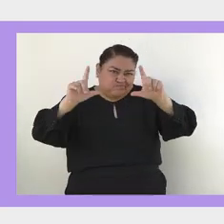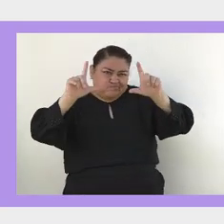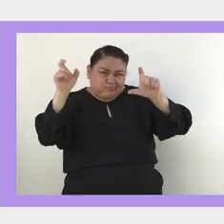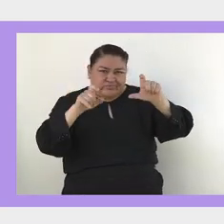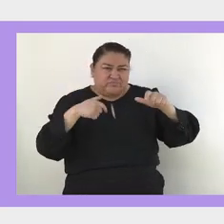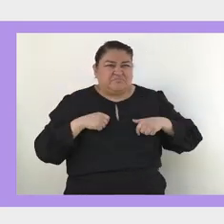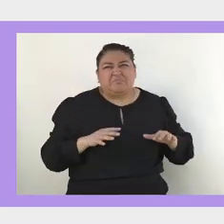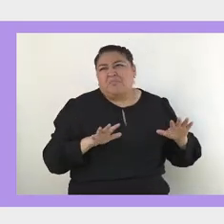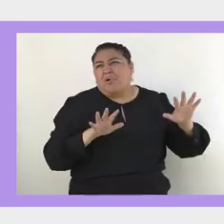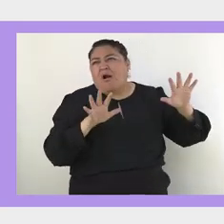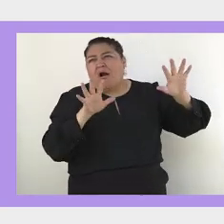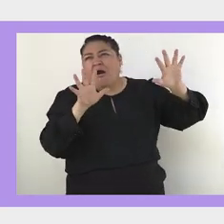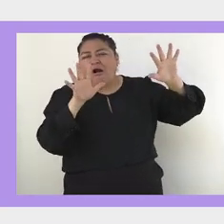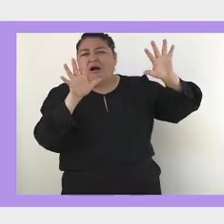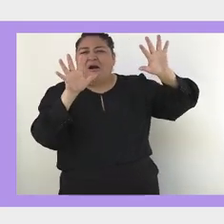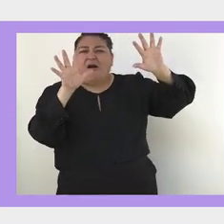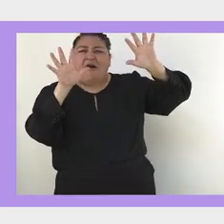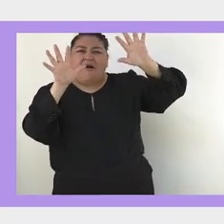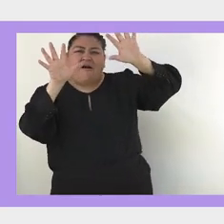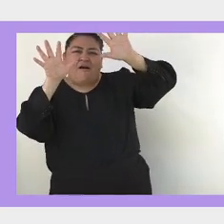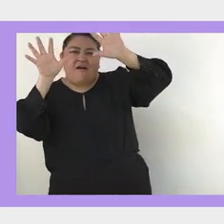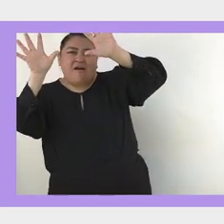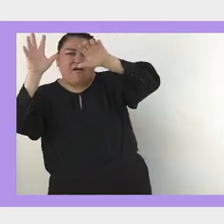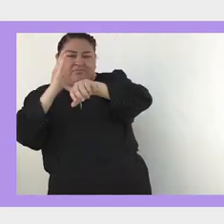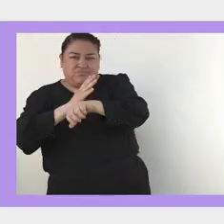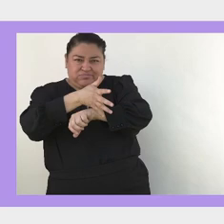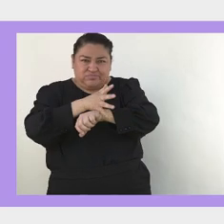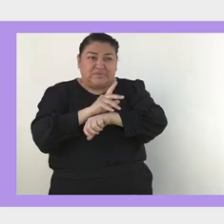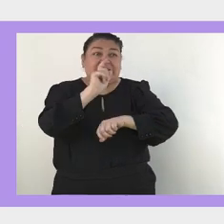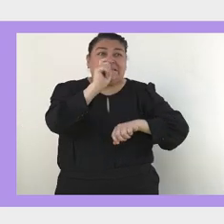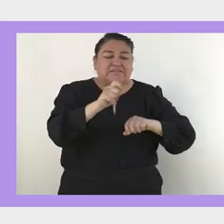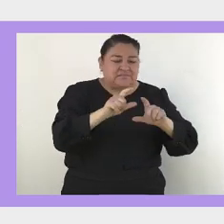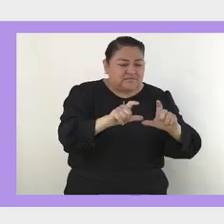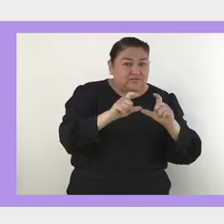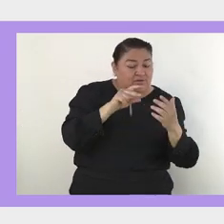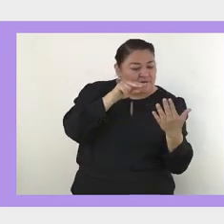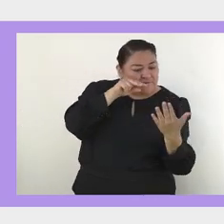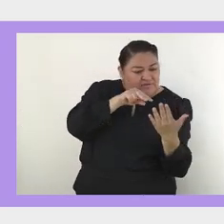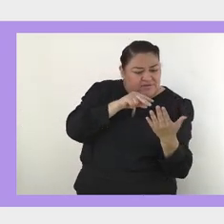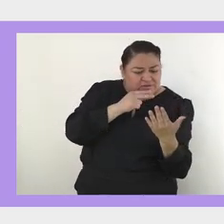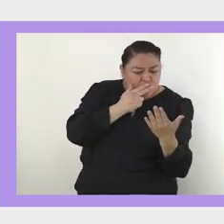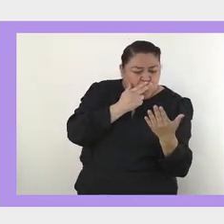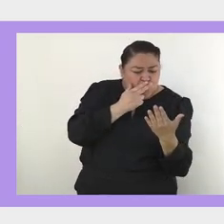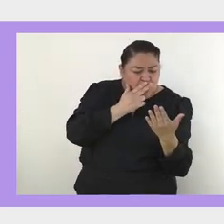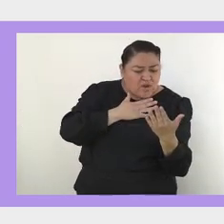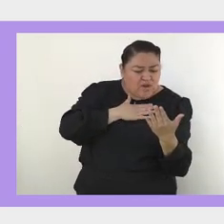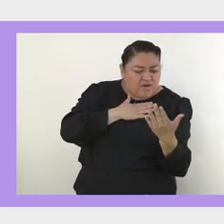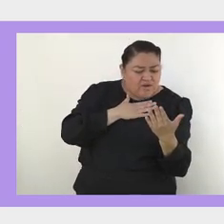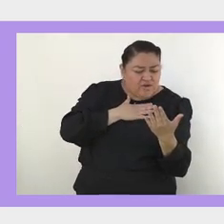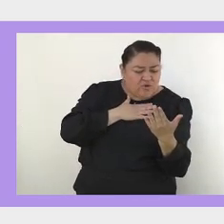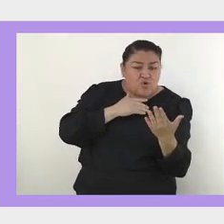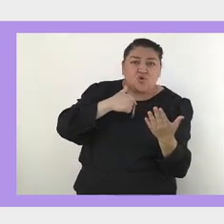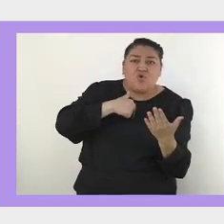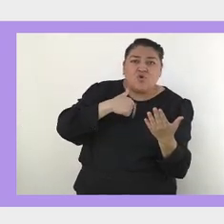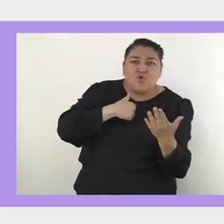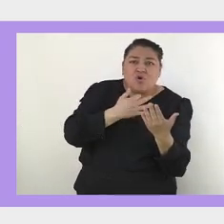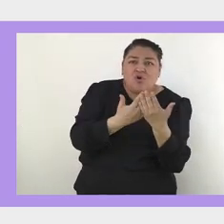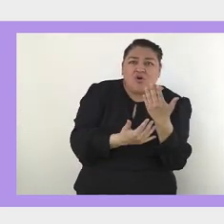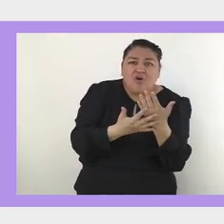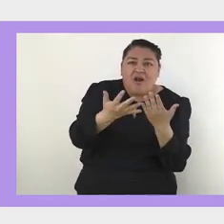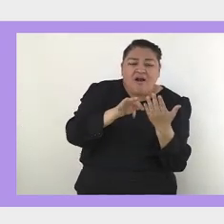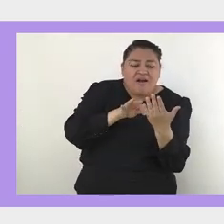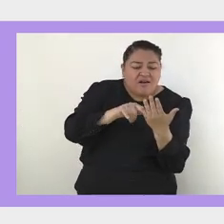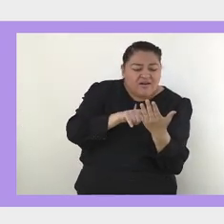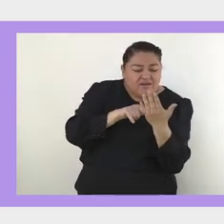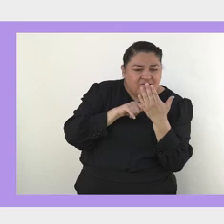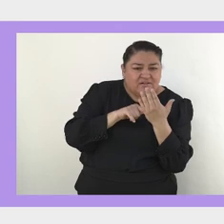solo no solo es una foto sabes es algo que que hoy en día las jugadoras yo he